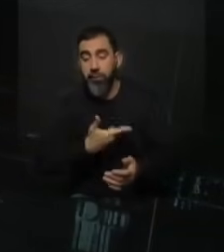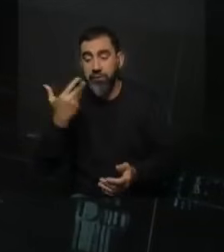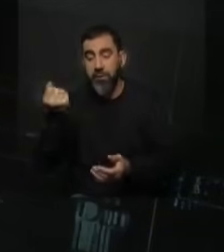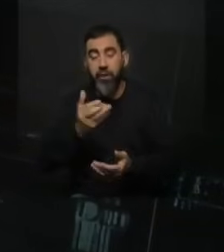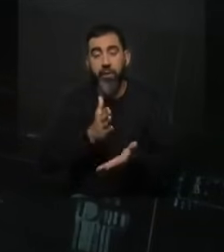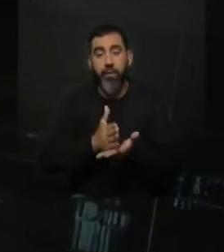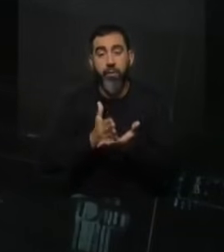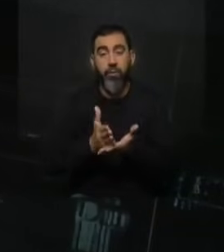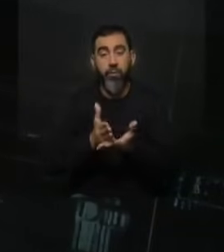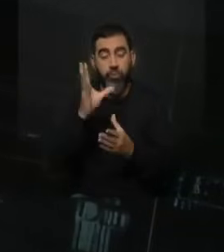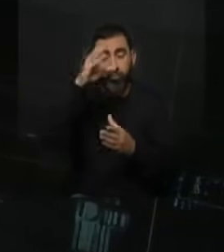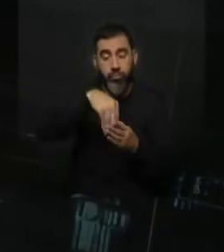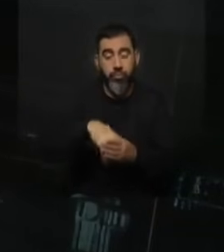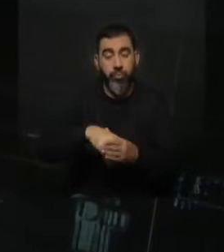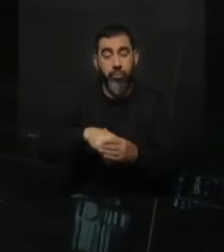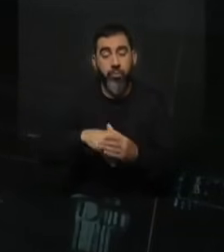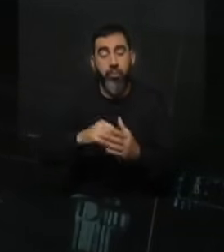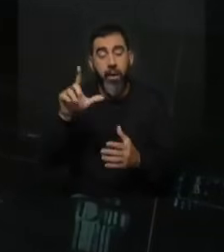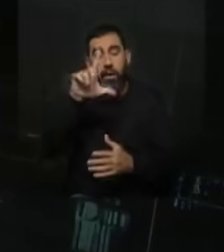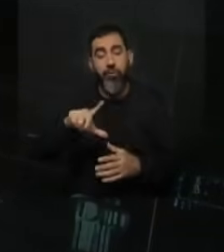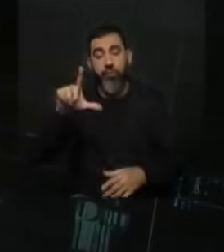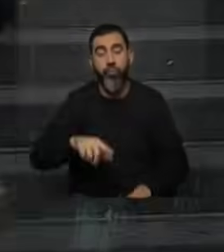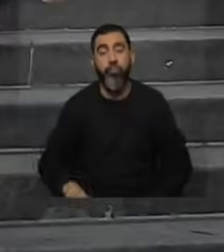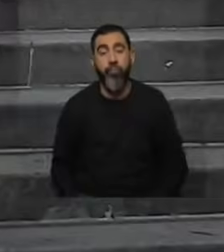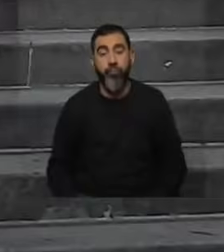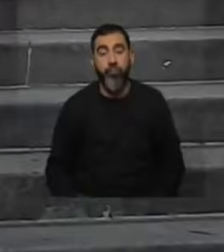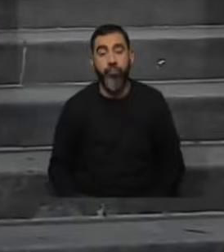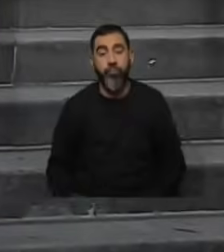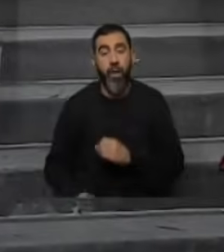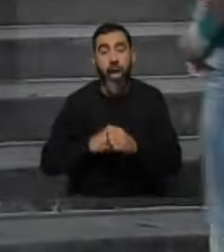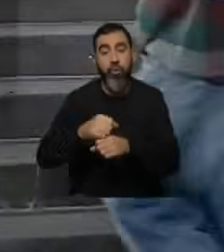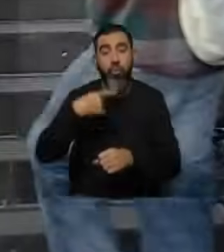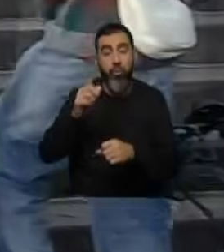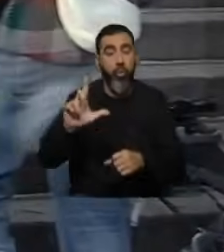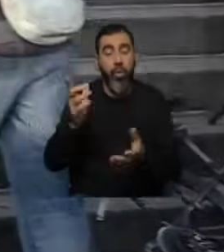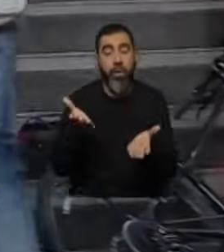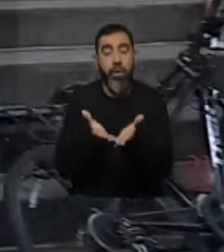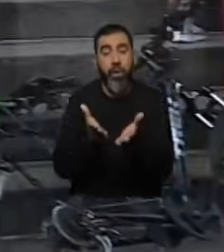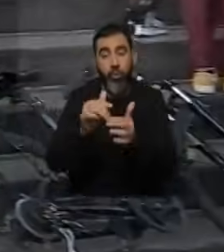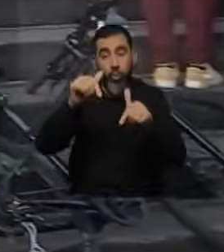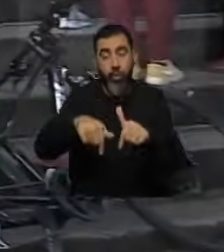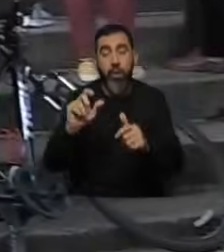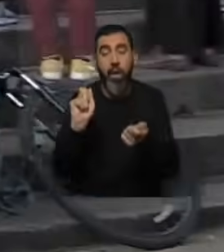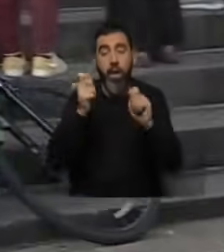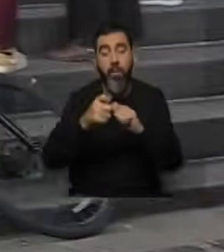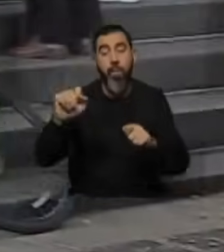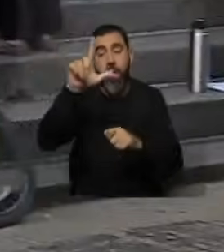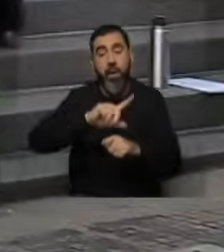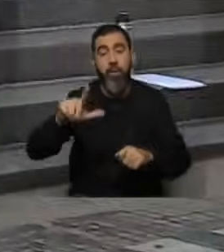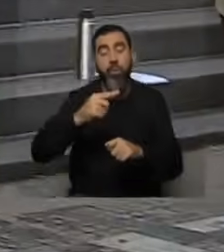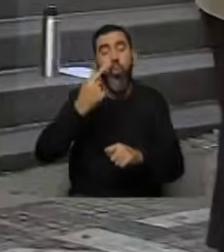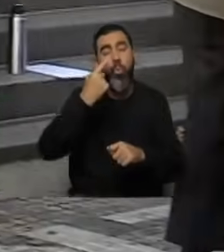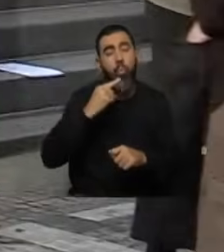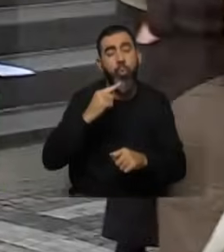el derecho a ser parte del centro educativo y el año que viene no va a haber más estudiantes en este Liceo y lo van a mandar a otro lugar al Liceo